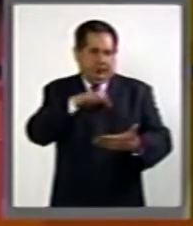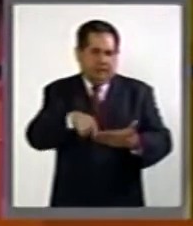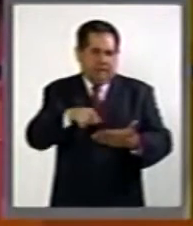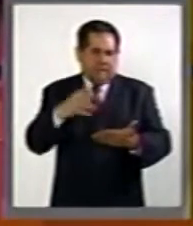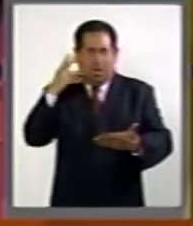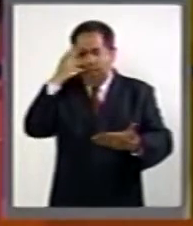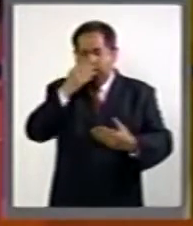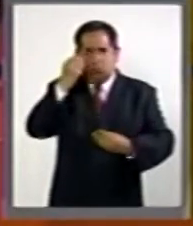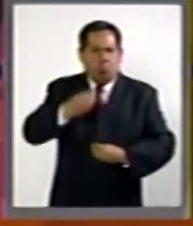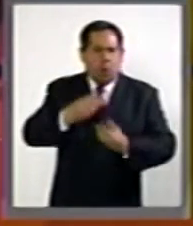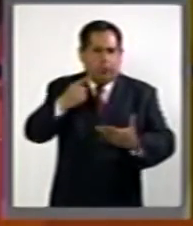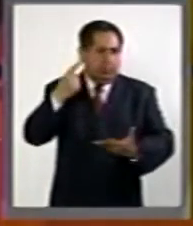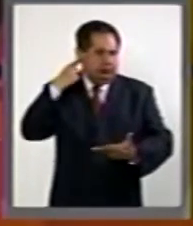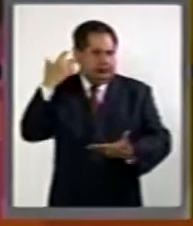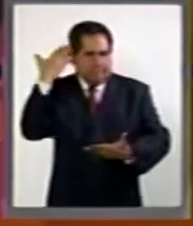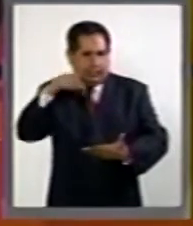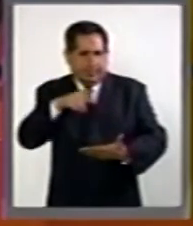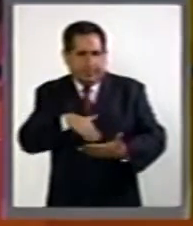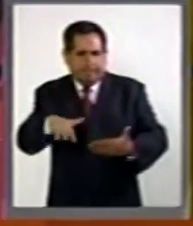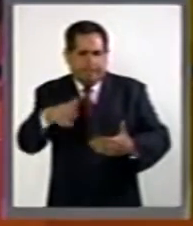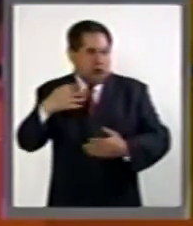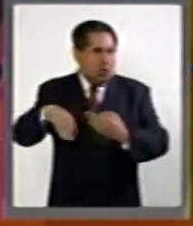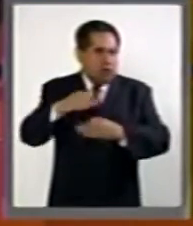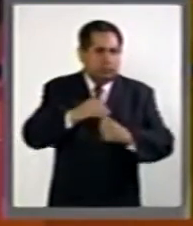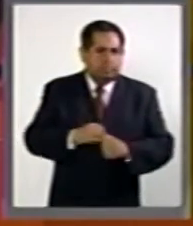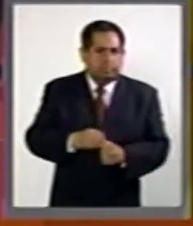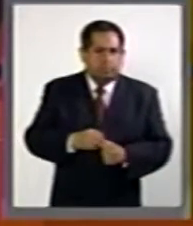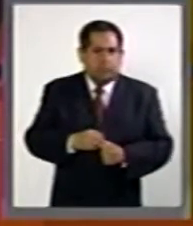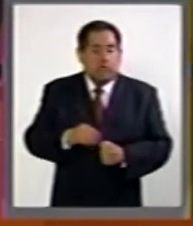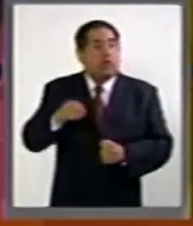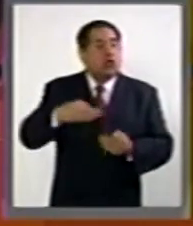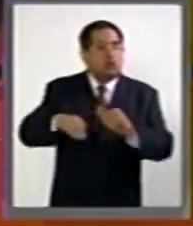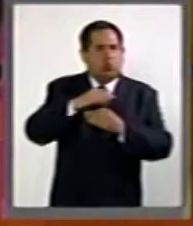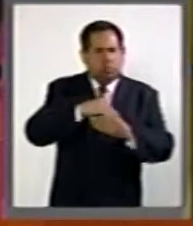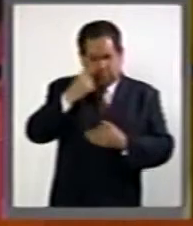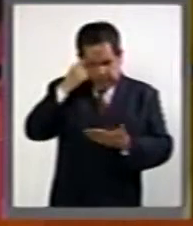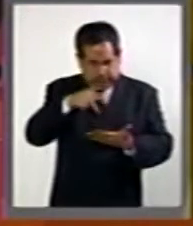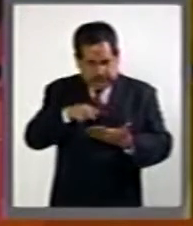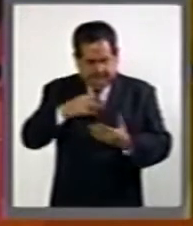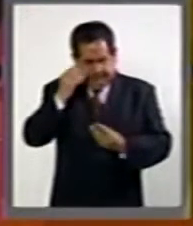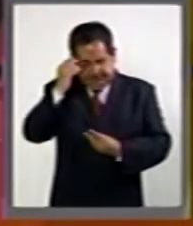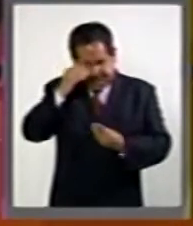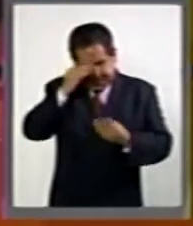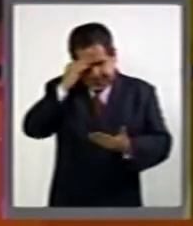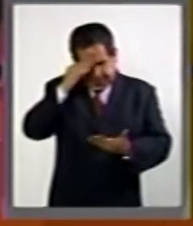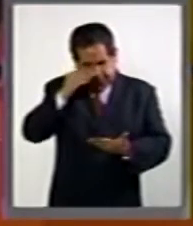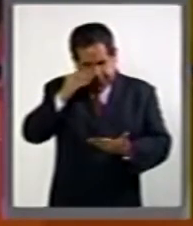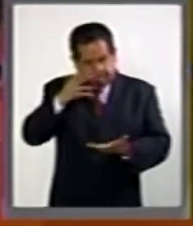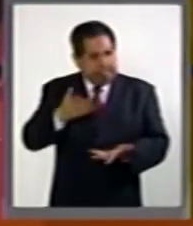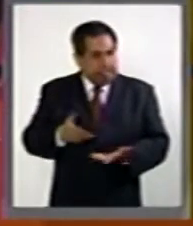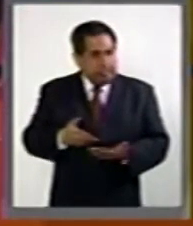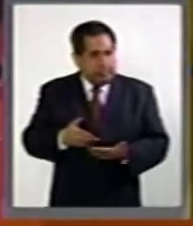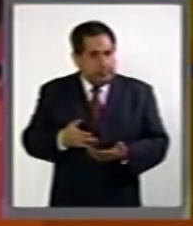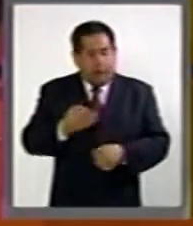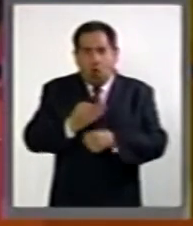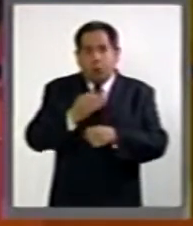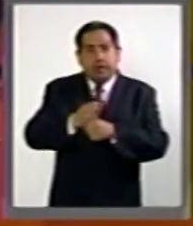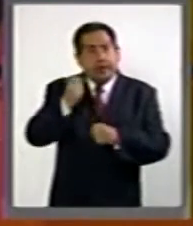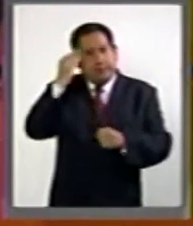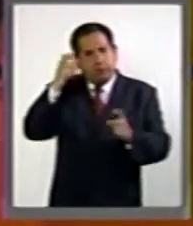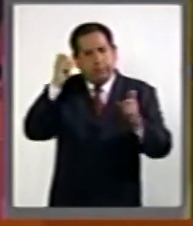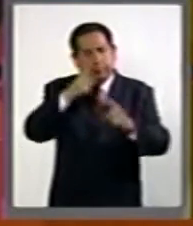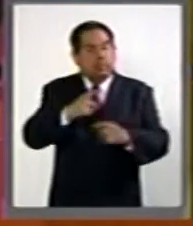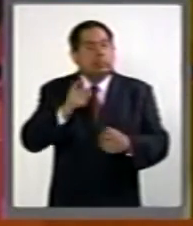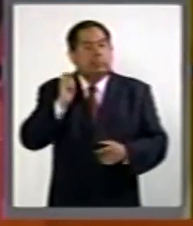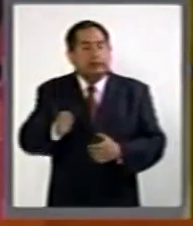hermoso poema y todos habremos reflexionado sobre el mismo, sobre todo en un momento tan crítico